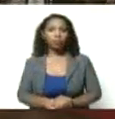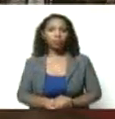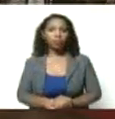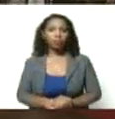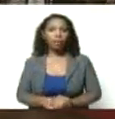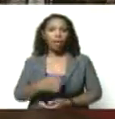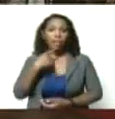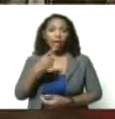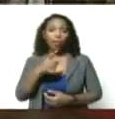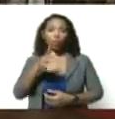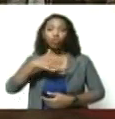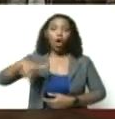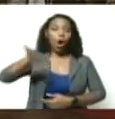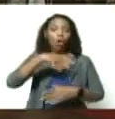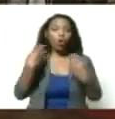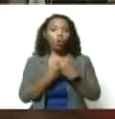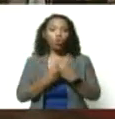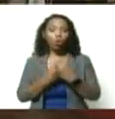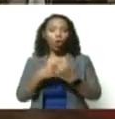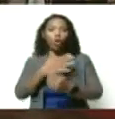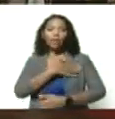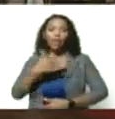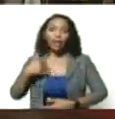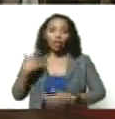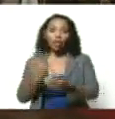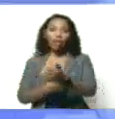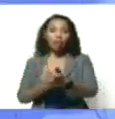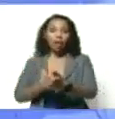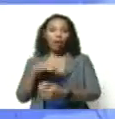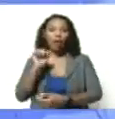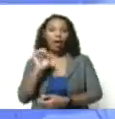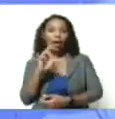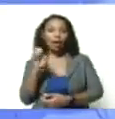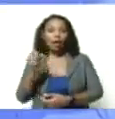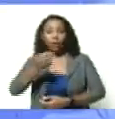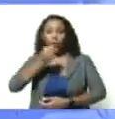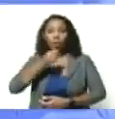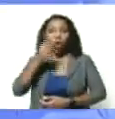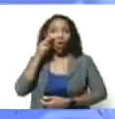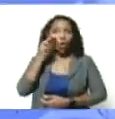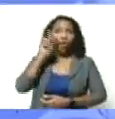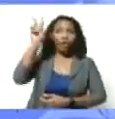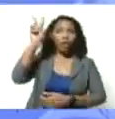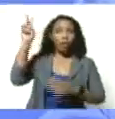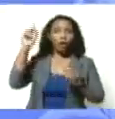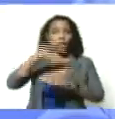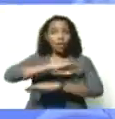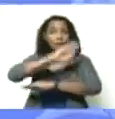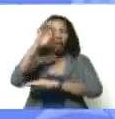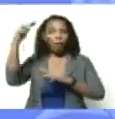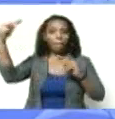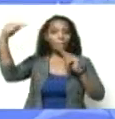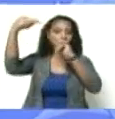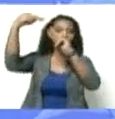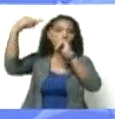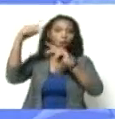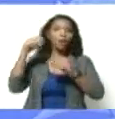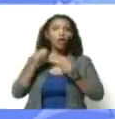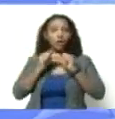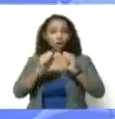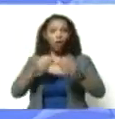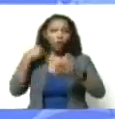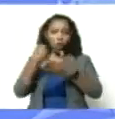Digamos todos y todas, querido hermano Earle, nos vemos en el cielo. Seguiremos tus